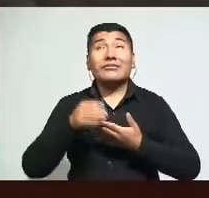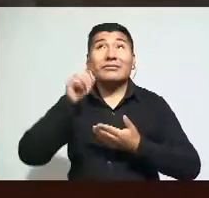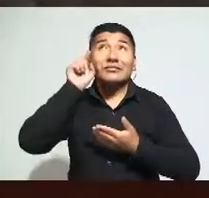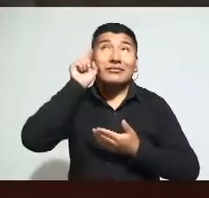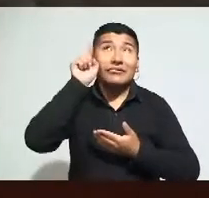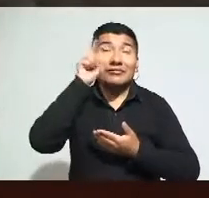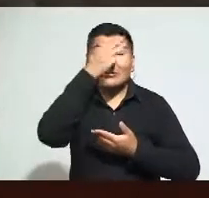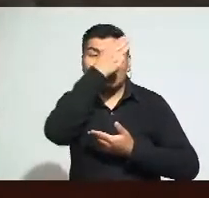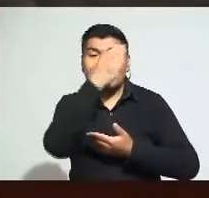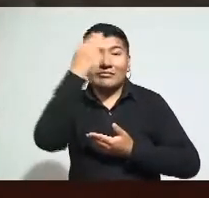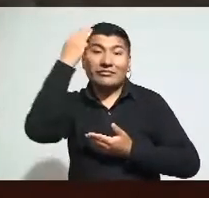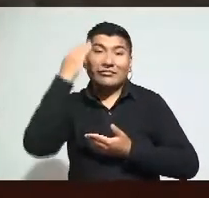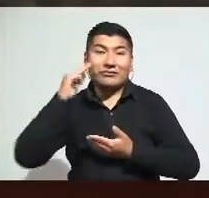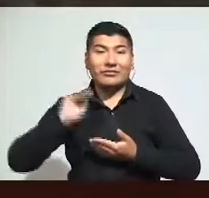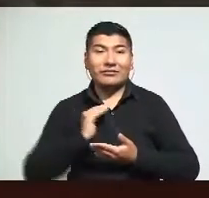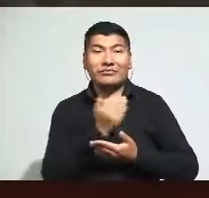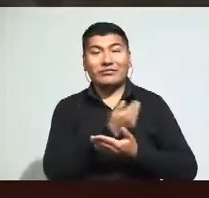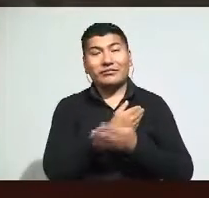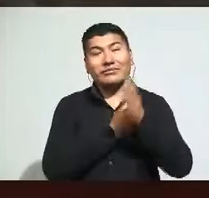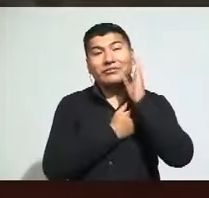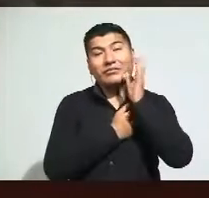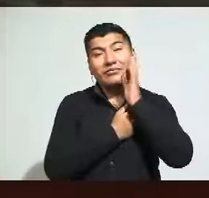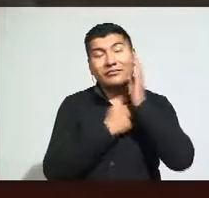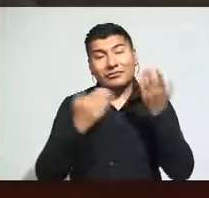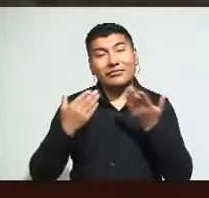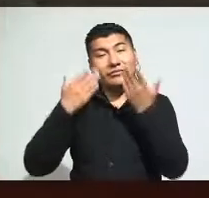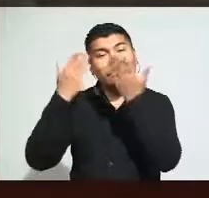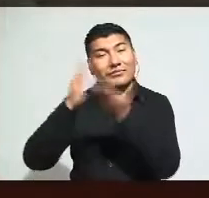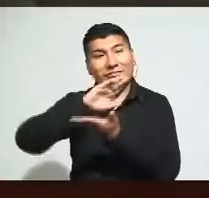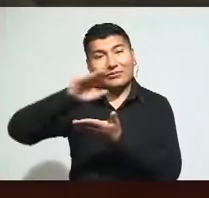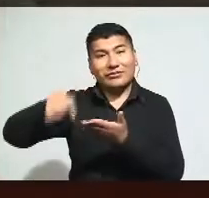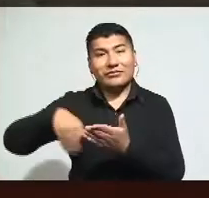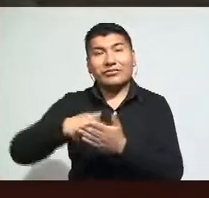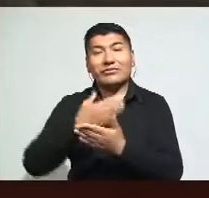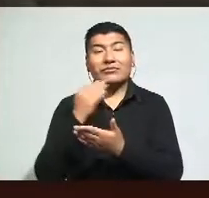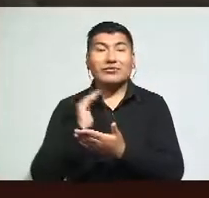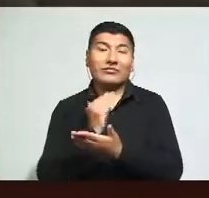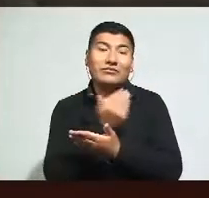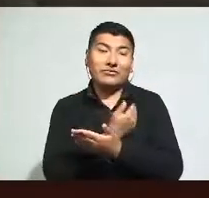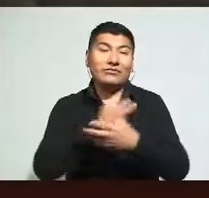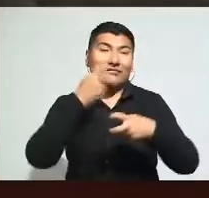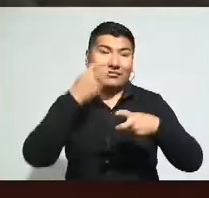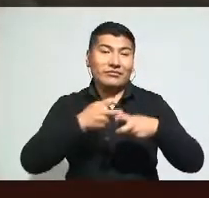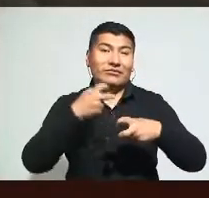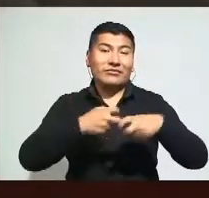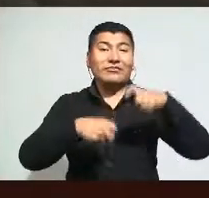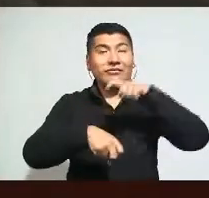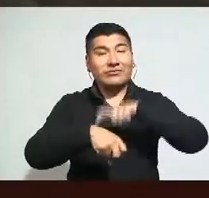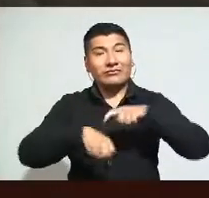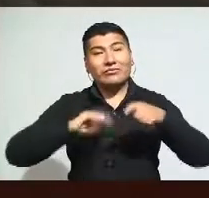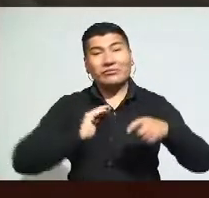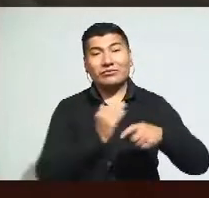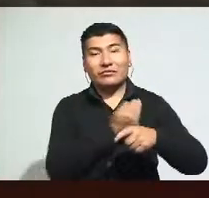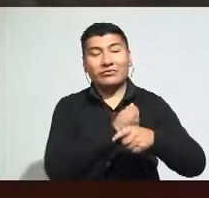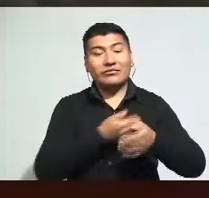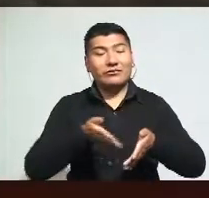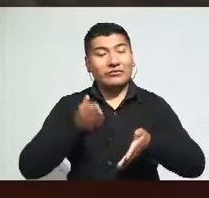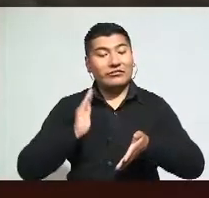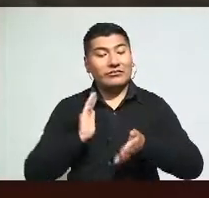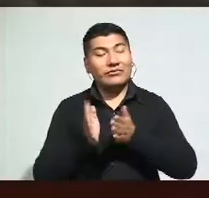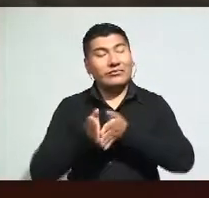madre a la que encomendamos todas nuestras situaciones todas nuestras súplicas